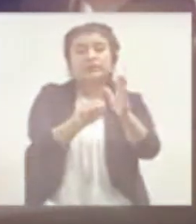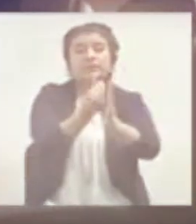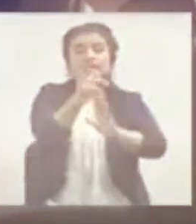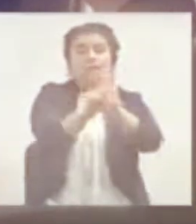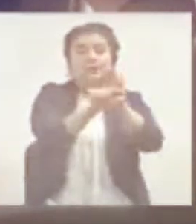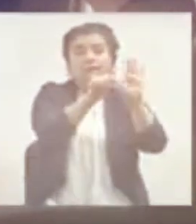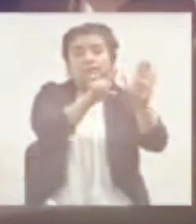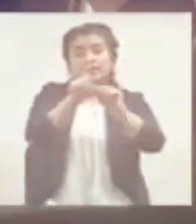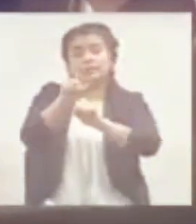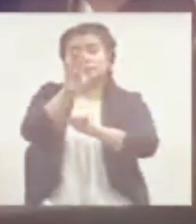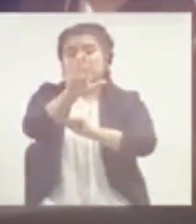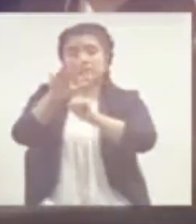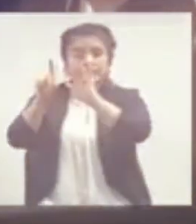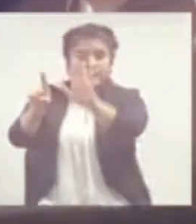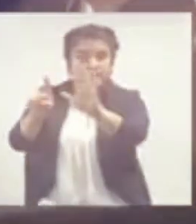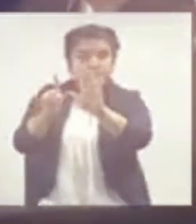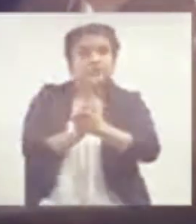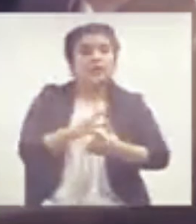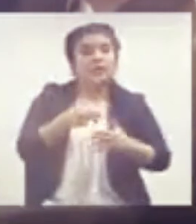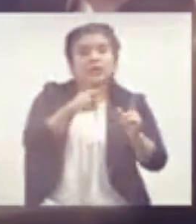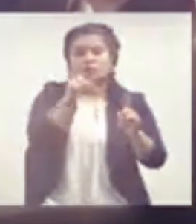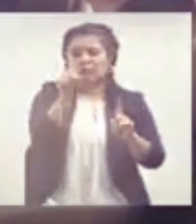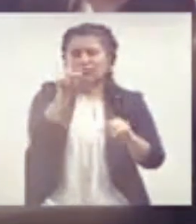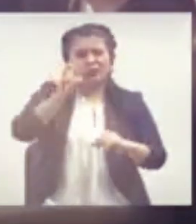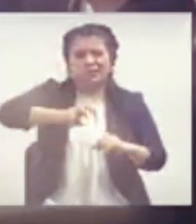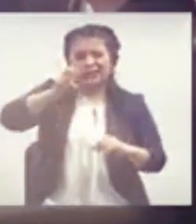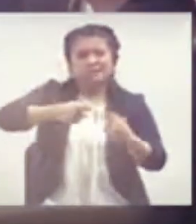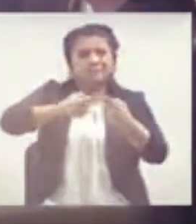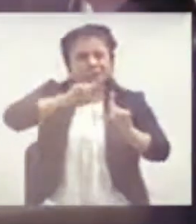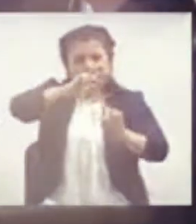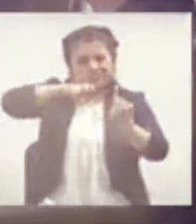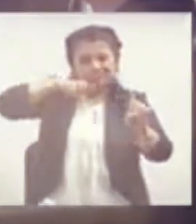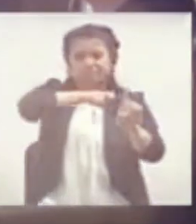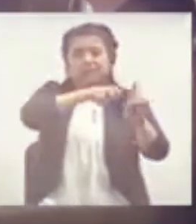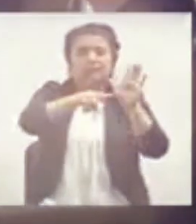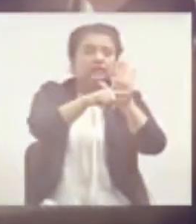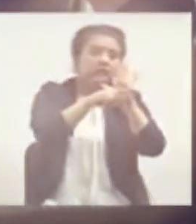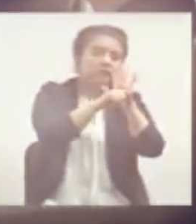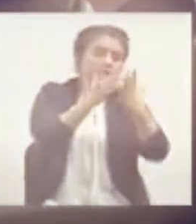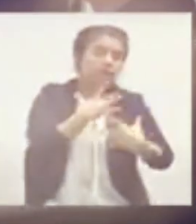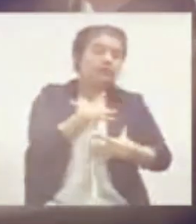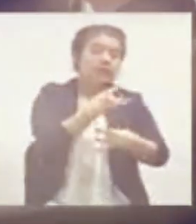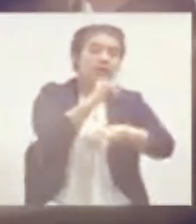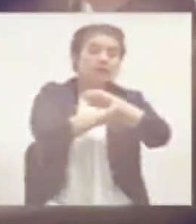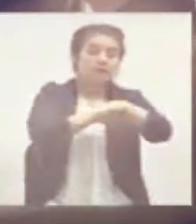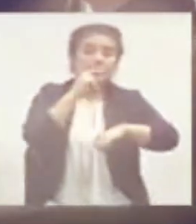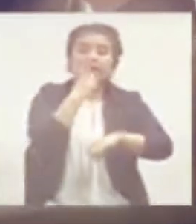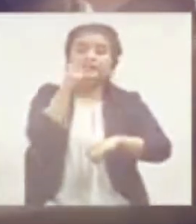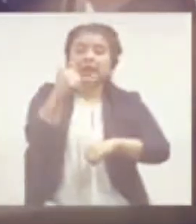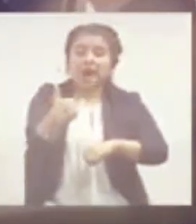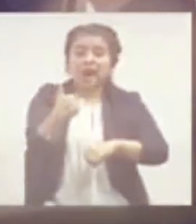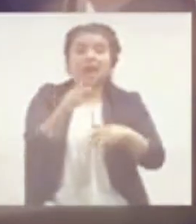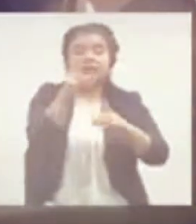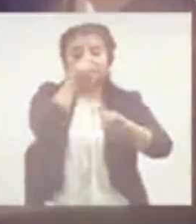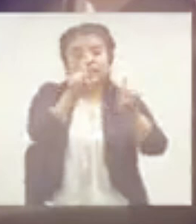ley 6156 no solo no es necesaria, sino que afecta en forma negativa los intereses del FHA y por lo tanto